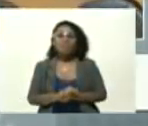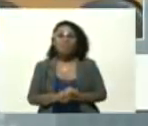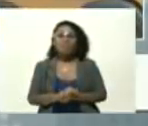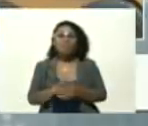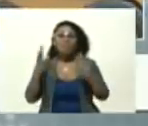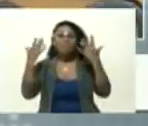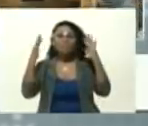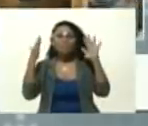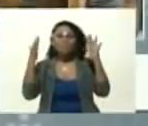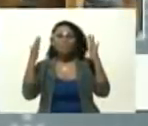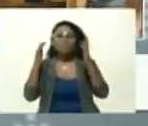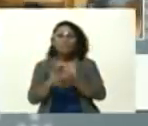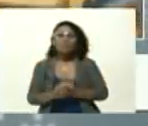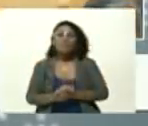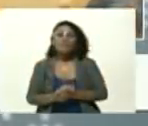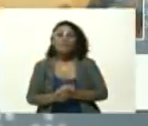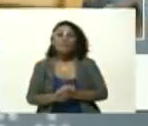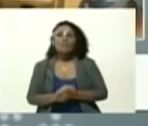Así es, presidente.